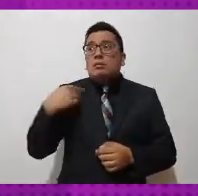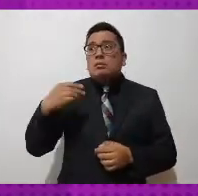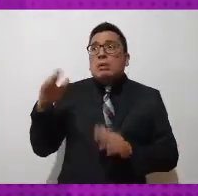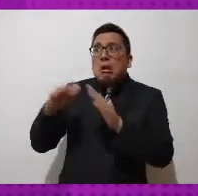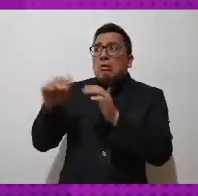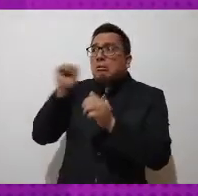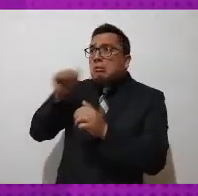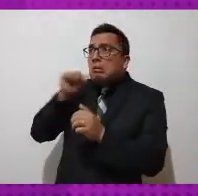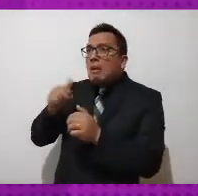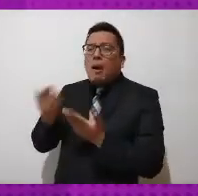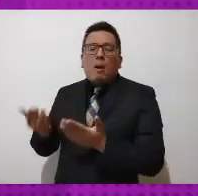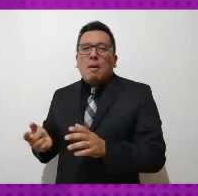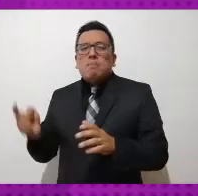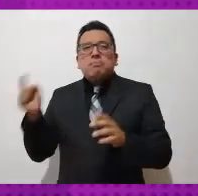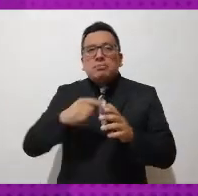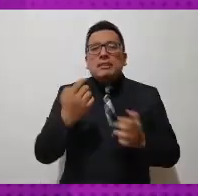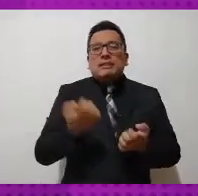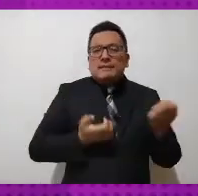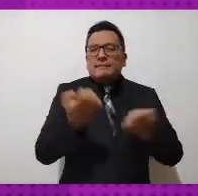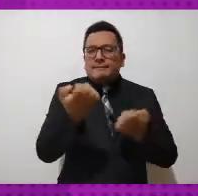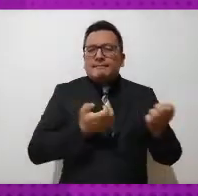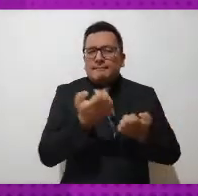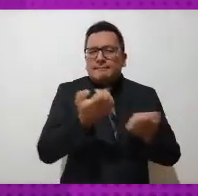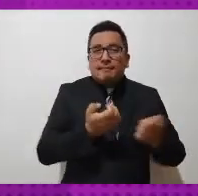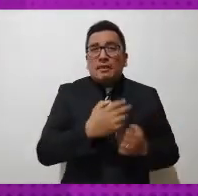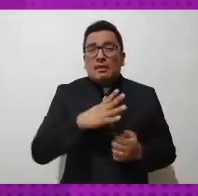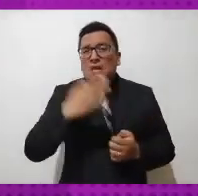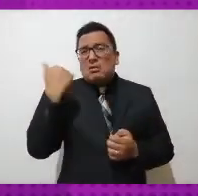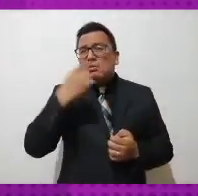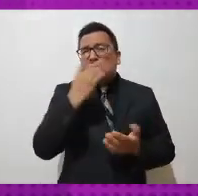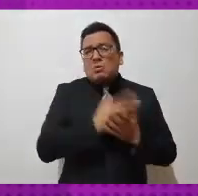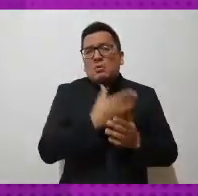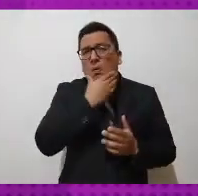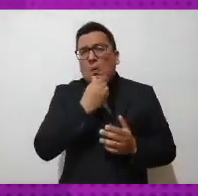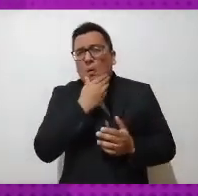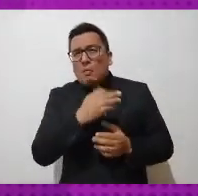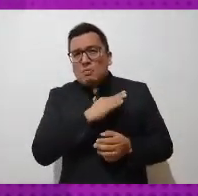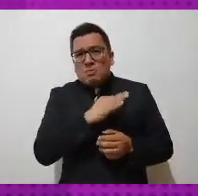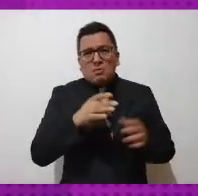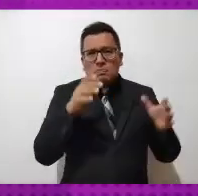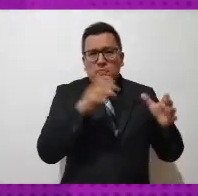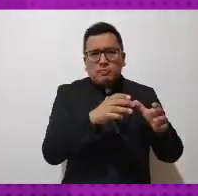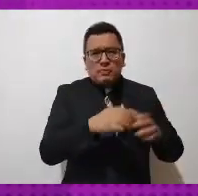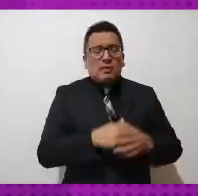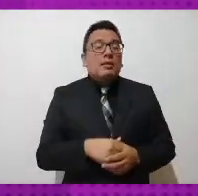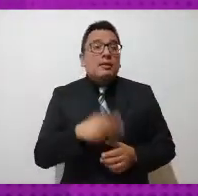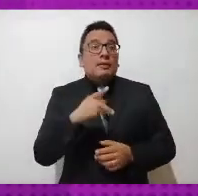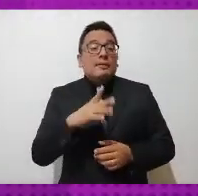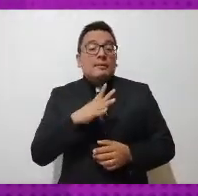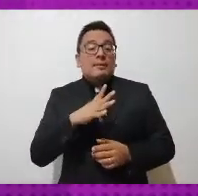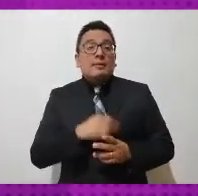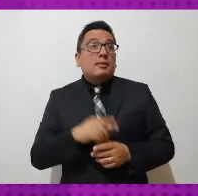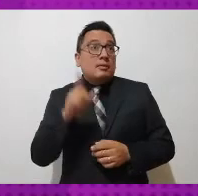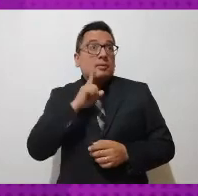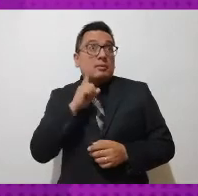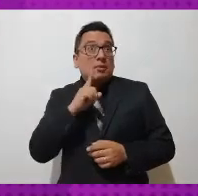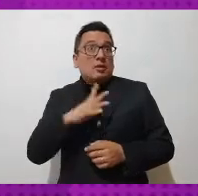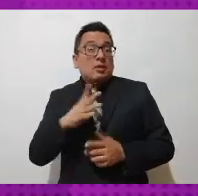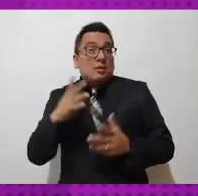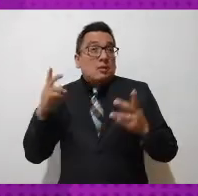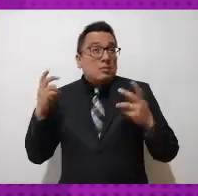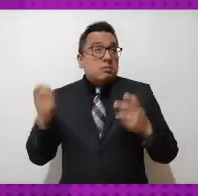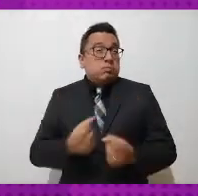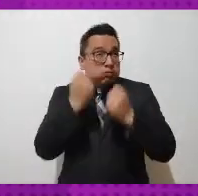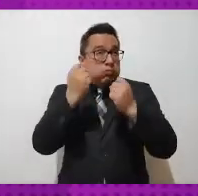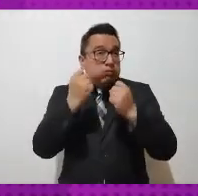a hacer ejercicio, incursionando en este ámbito que solamente los hombres de aquel entonces podían estar, y que lograron ser campeonas nacionales